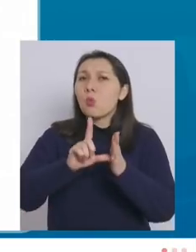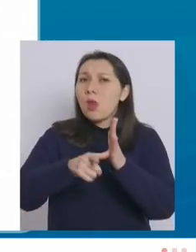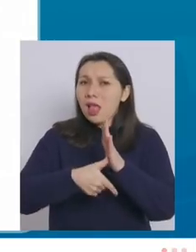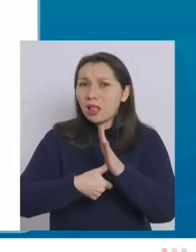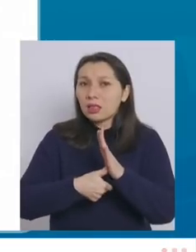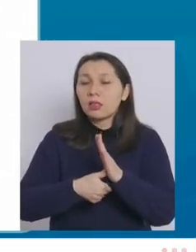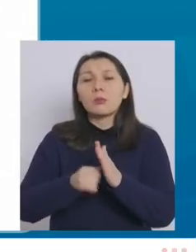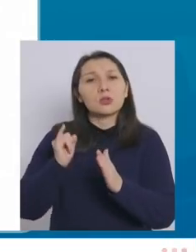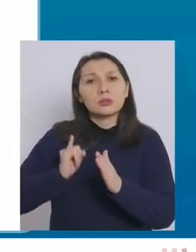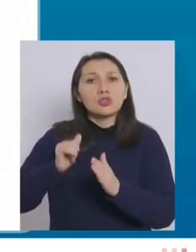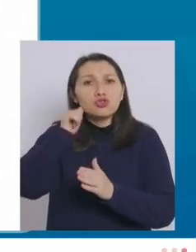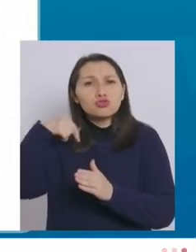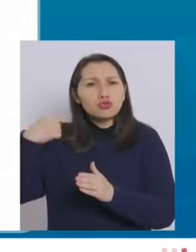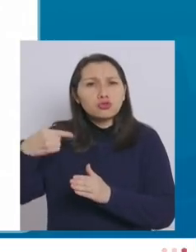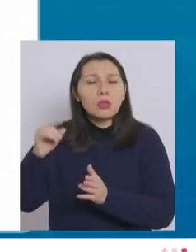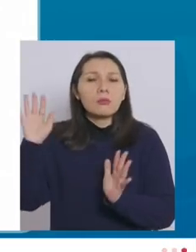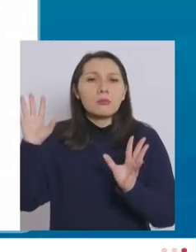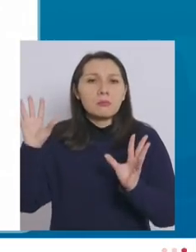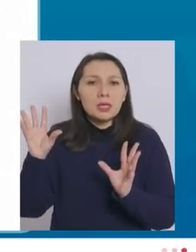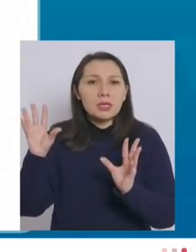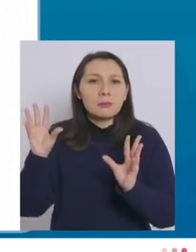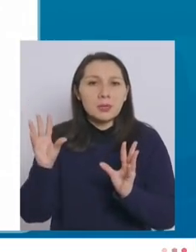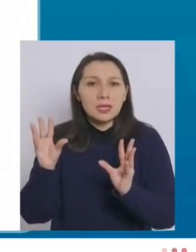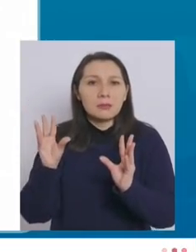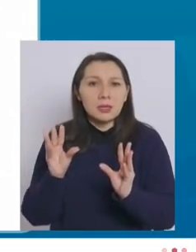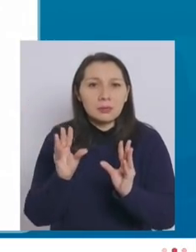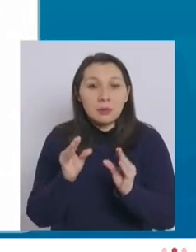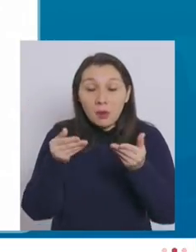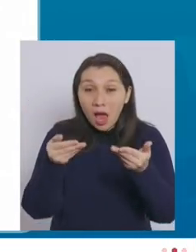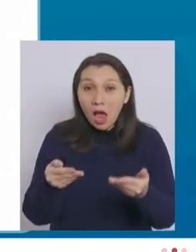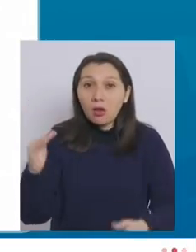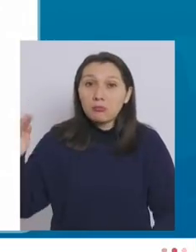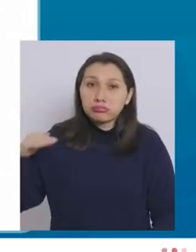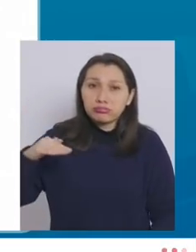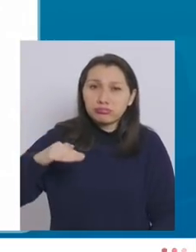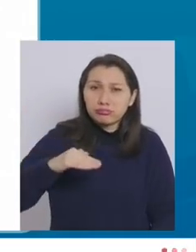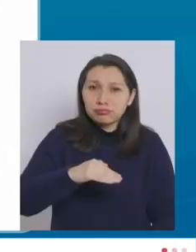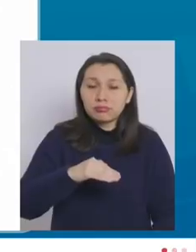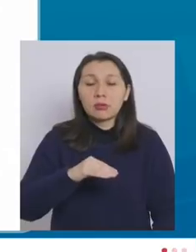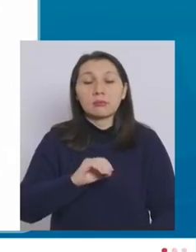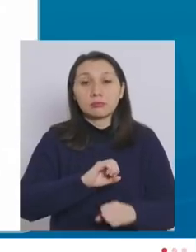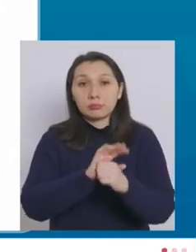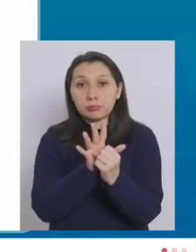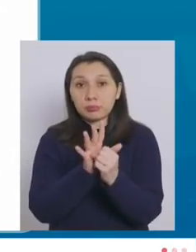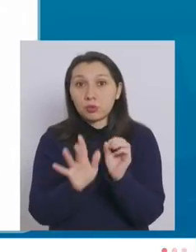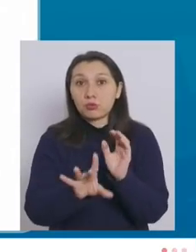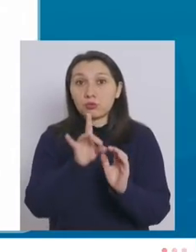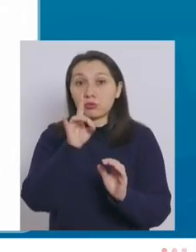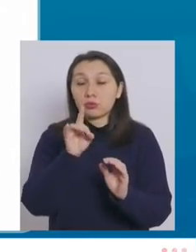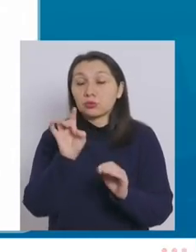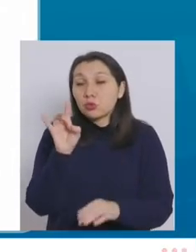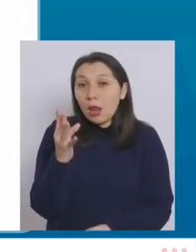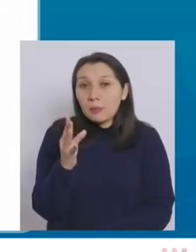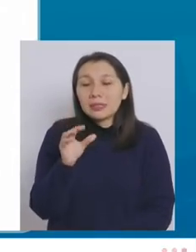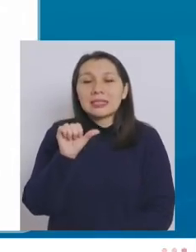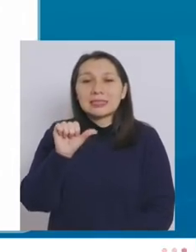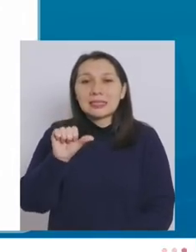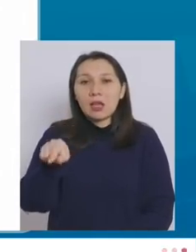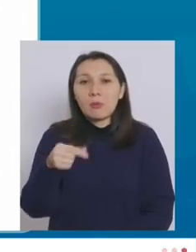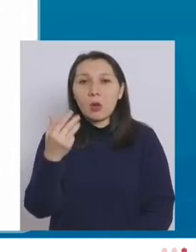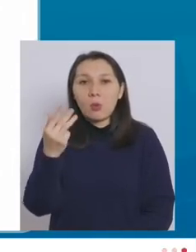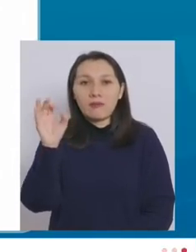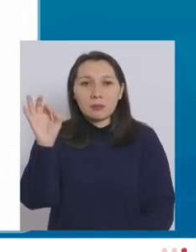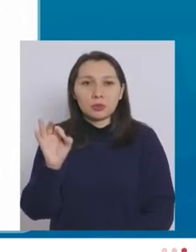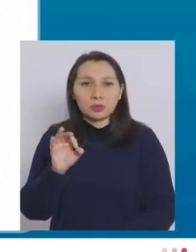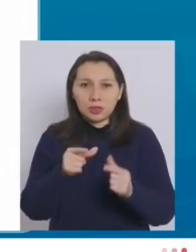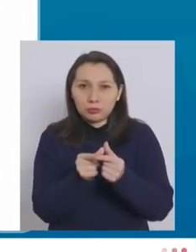lentamente, pero constantemente, y en este momento la tasa de positividad a nivel nacional es de solo un